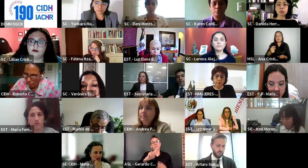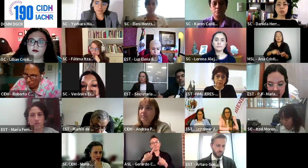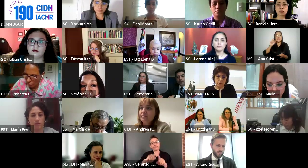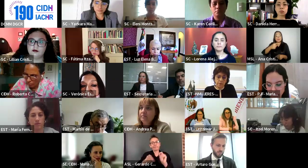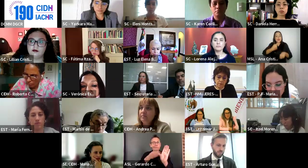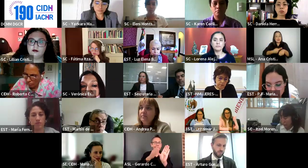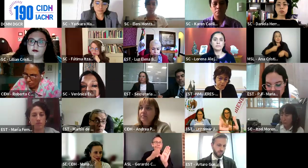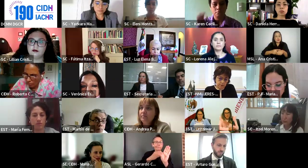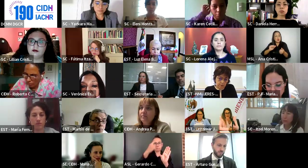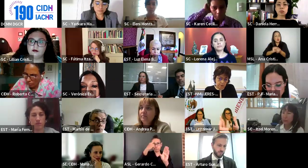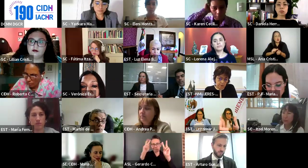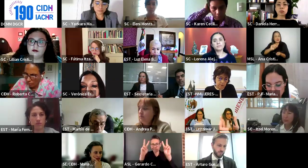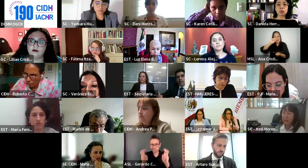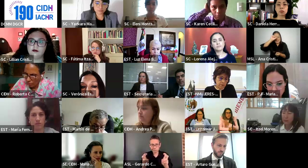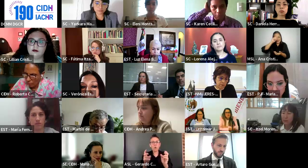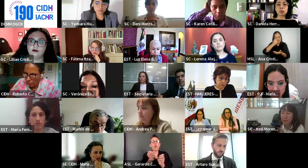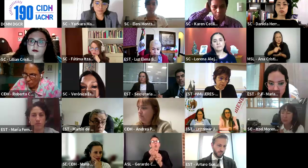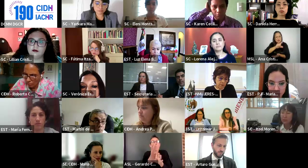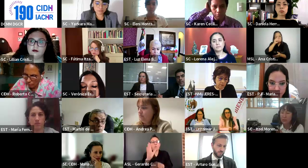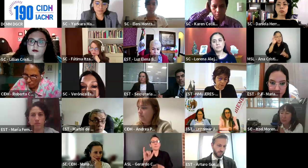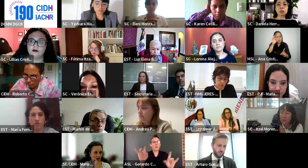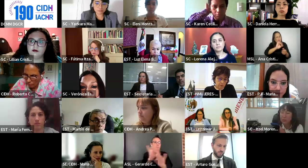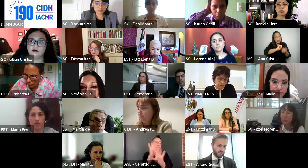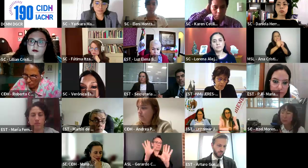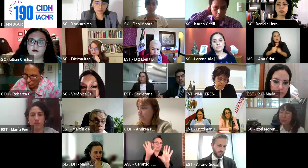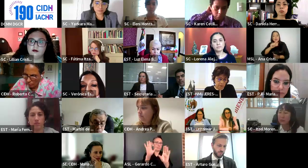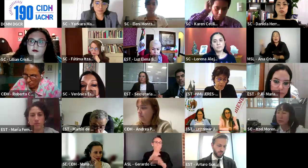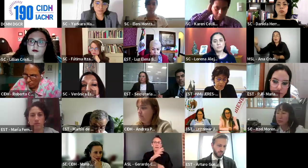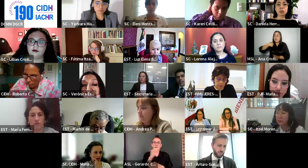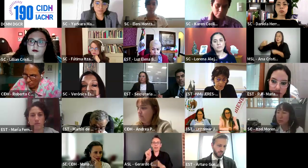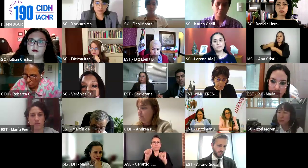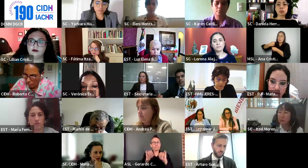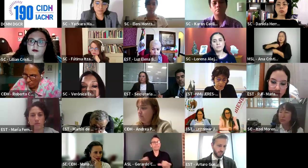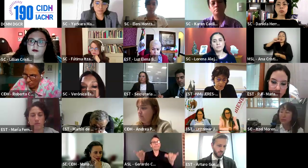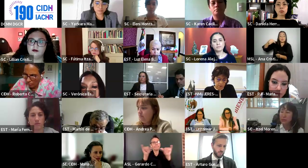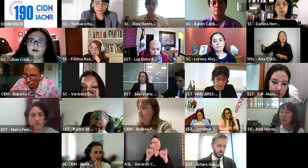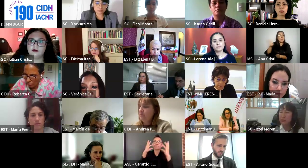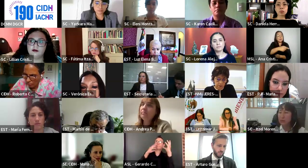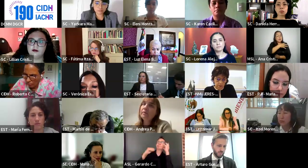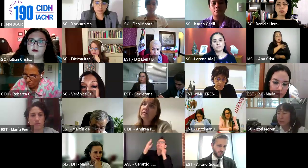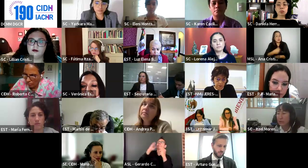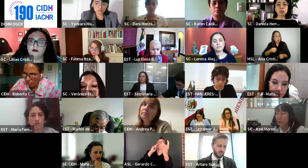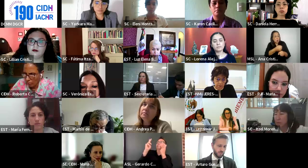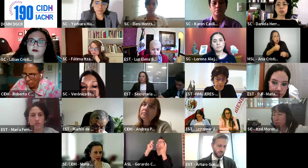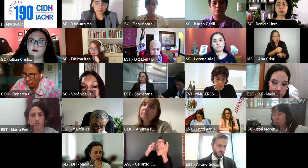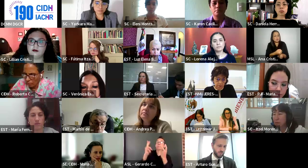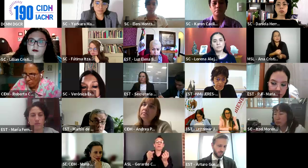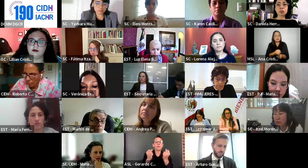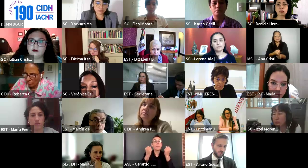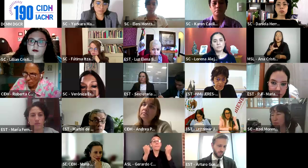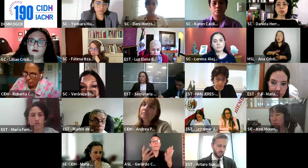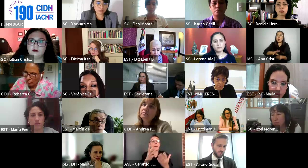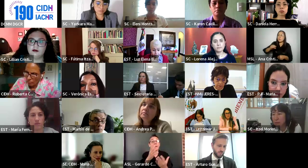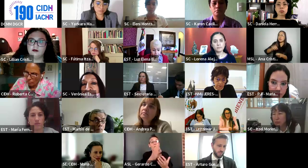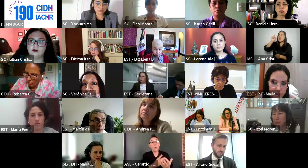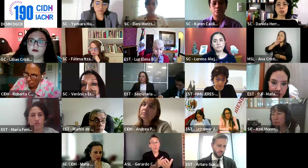de la violencia y es inducido a violentarme en una demostración de violencia vicaria. La totalidad de mujeres de mi entorno inducen a que